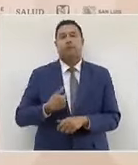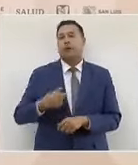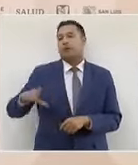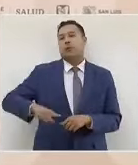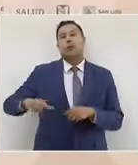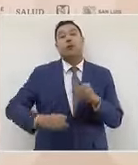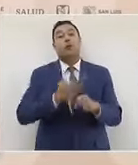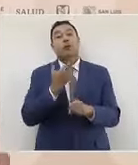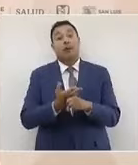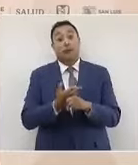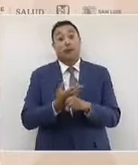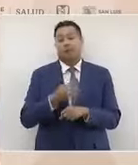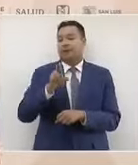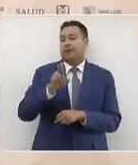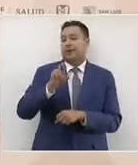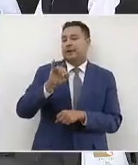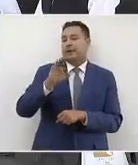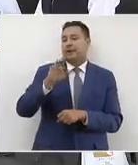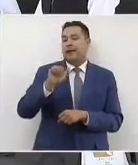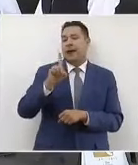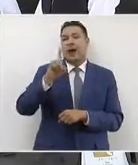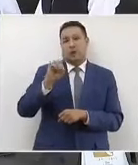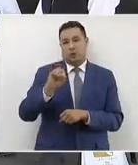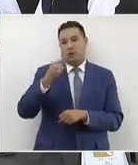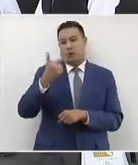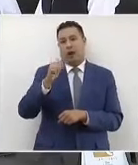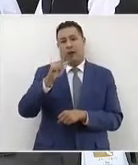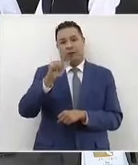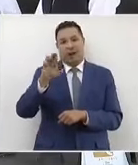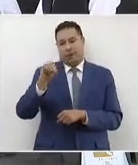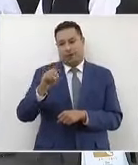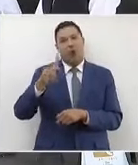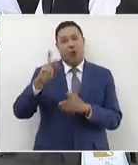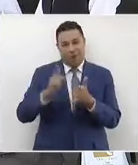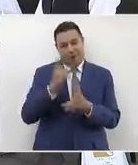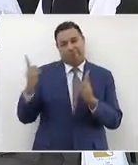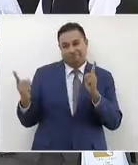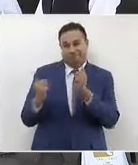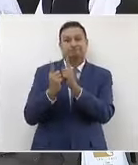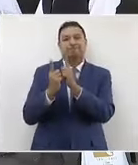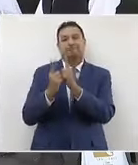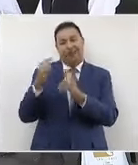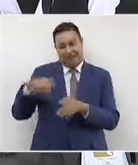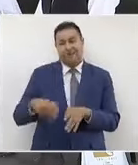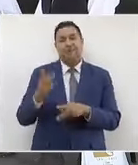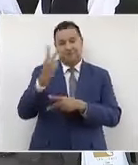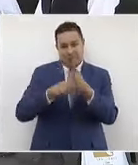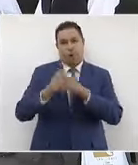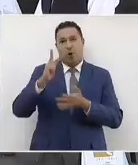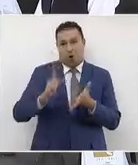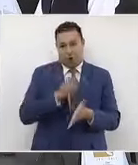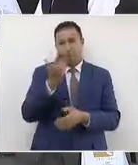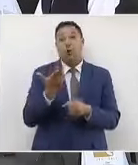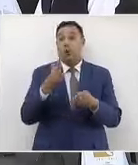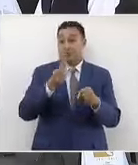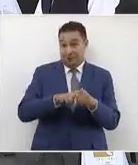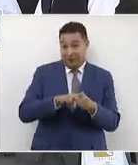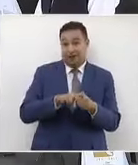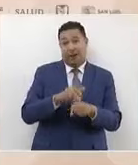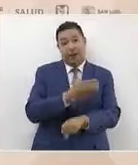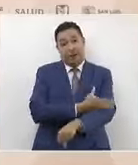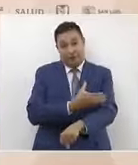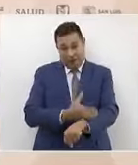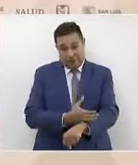gobernador Ricardo Gallardo, un gusto volver a encontrarnos y volver a venir a este gran hospital, nuevamente acompañados del